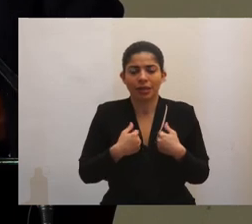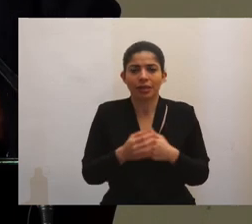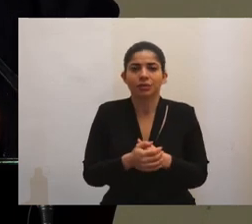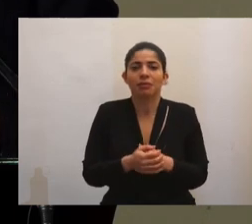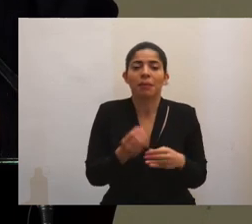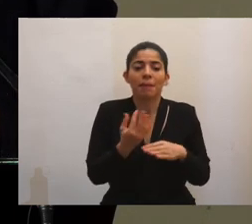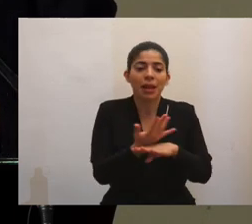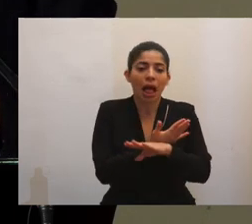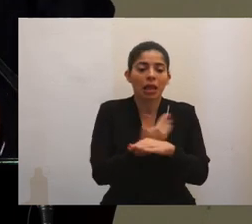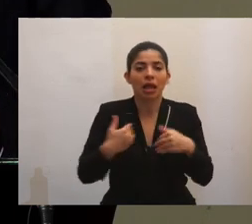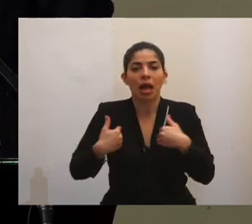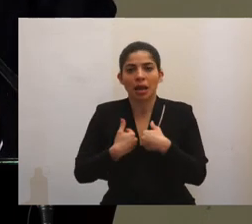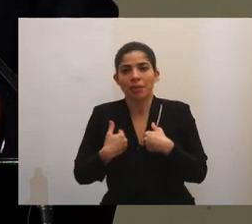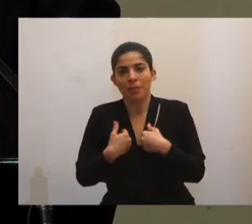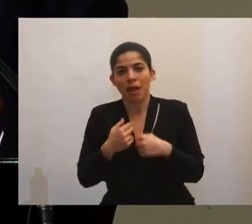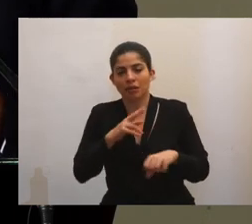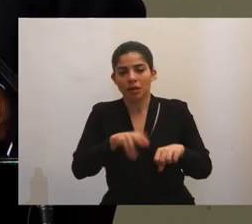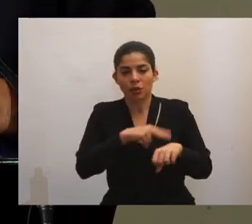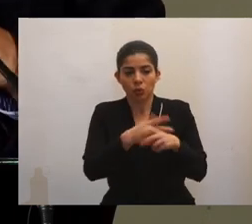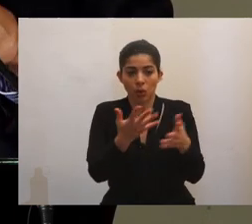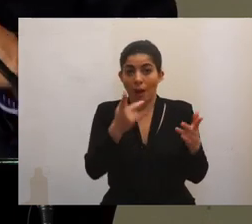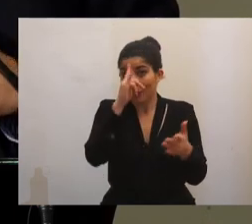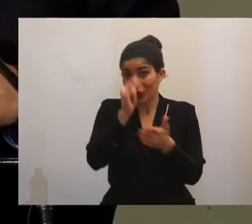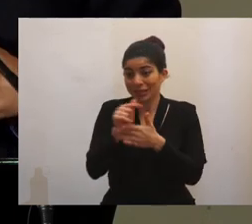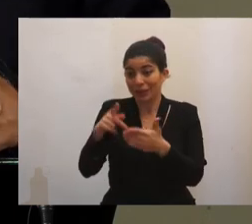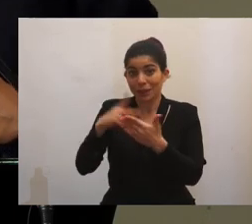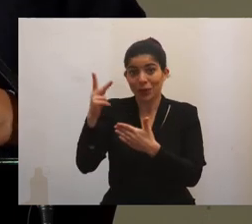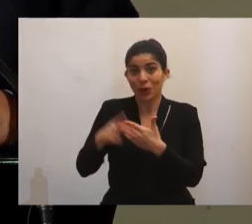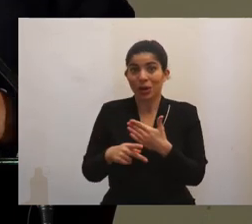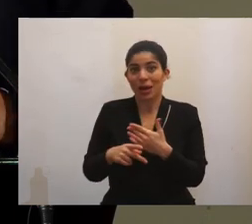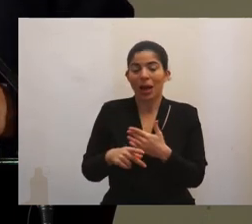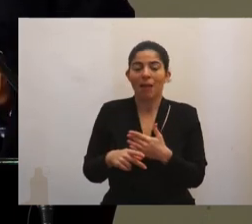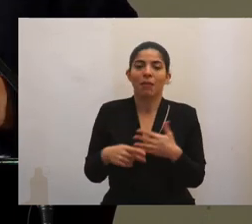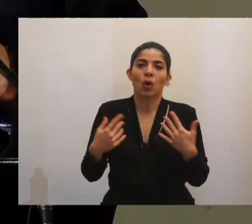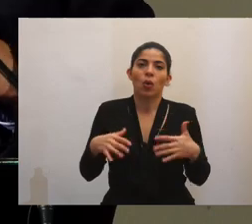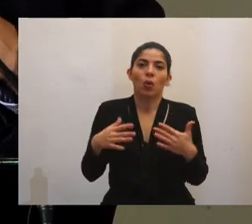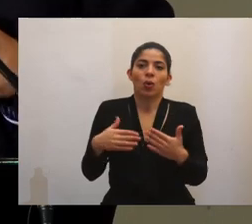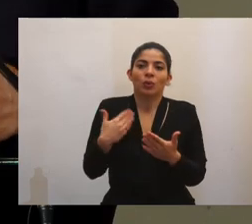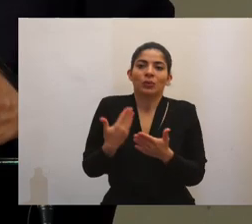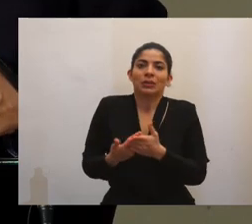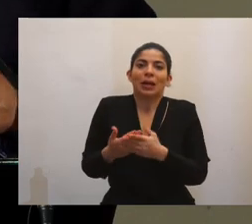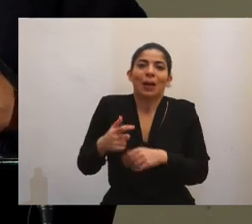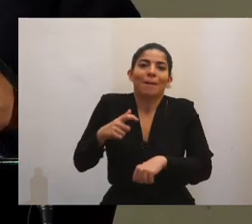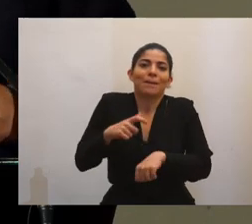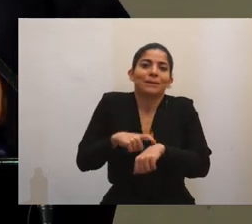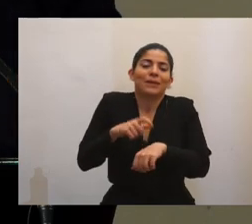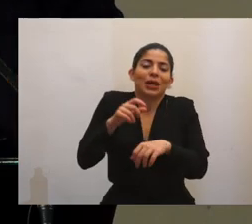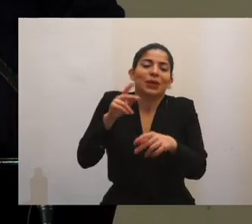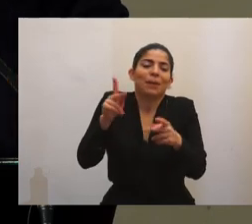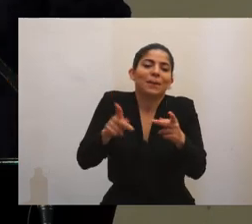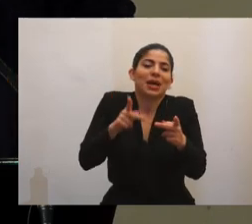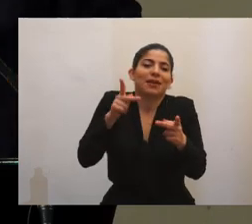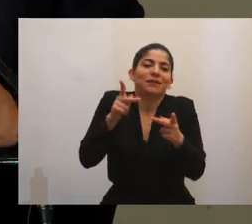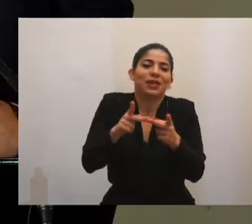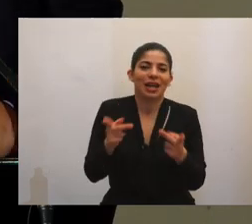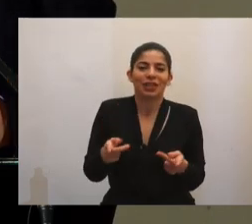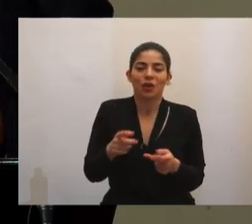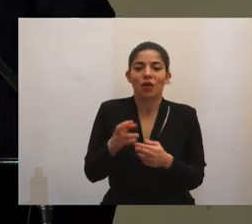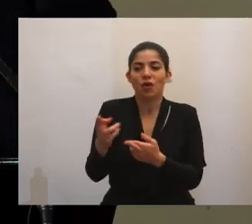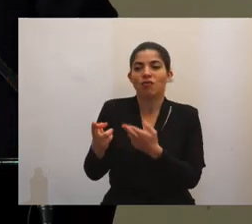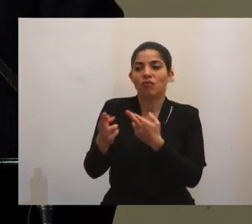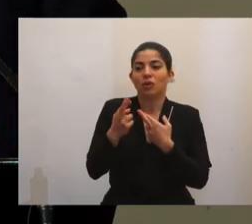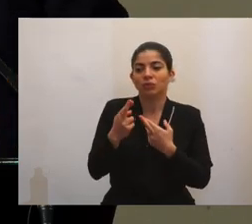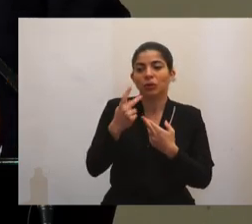flora silvestres. Por eso, este programa no podía haber llegado en el momento más oportuno, como una respuesta de